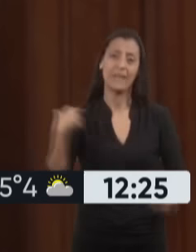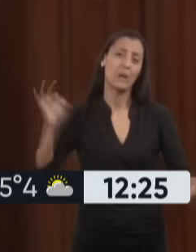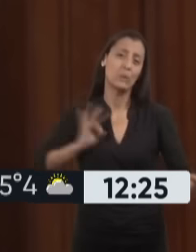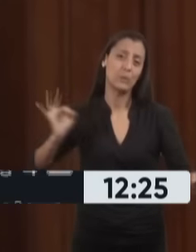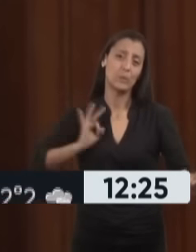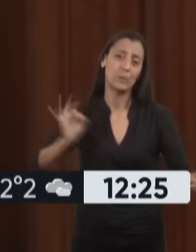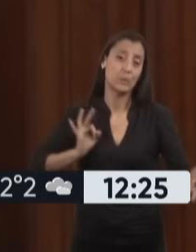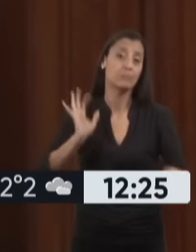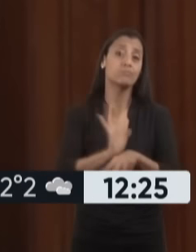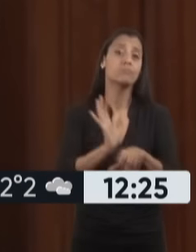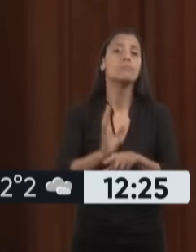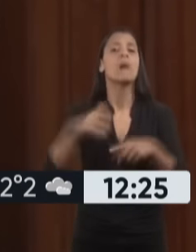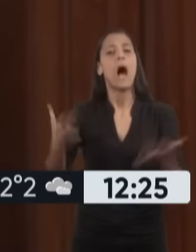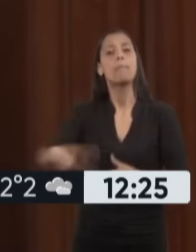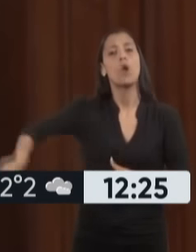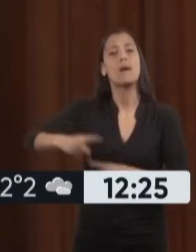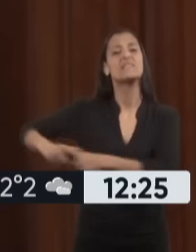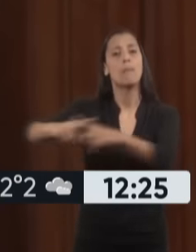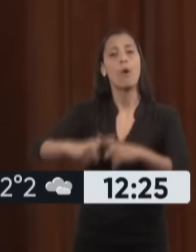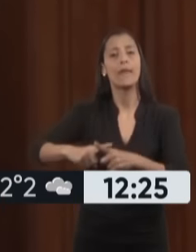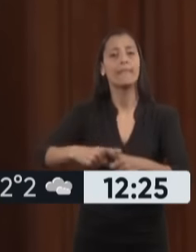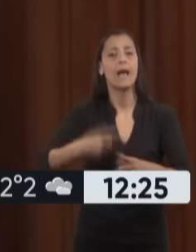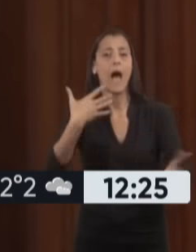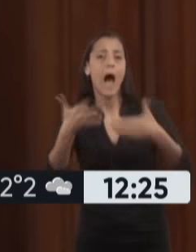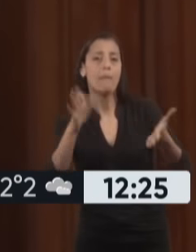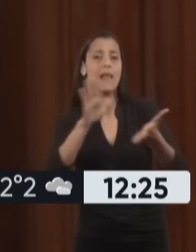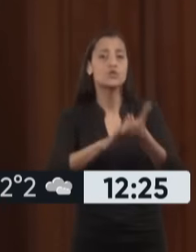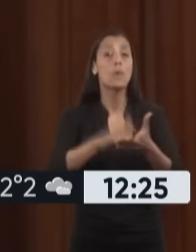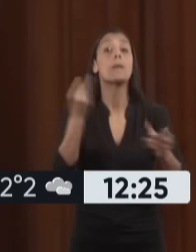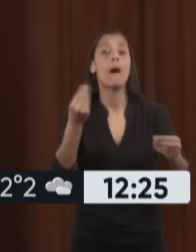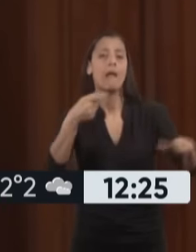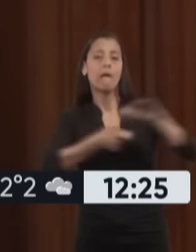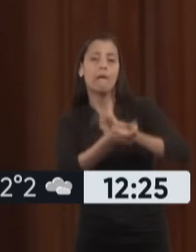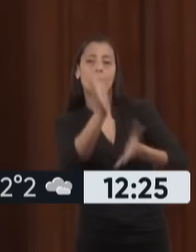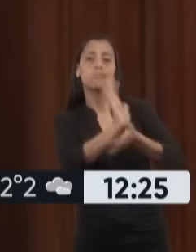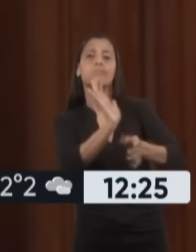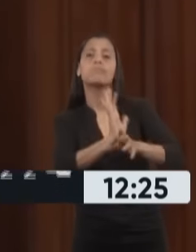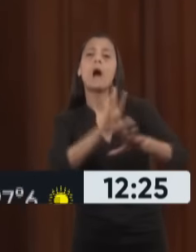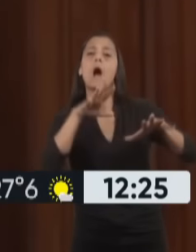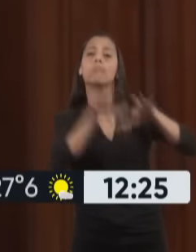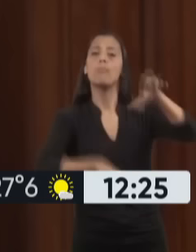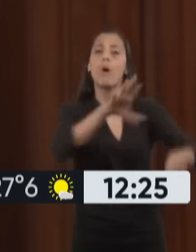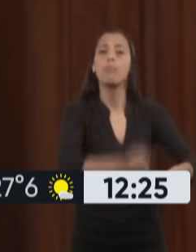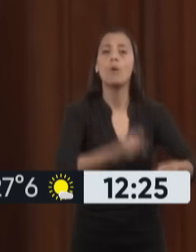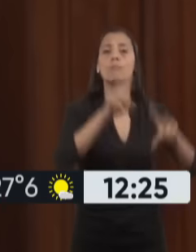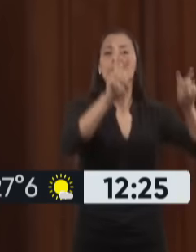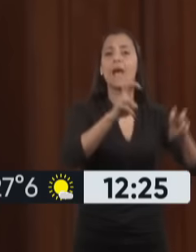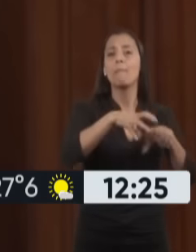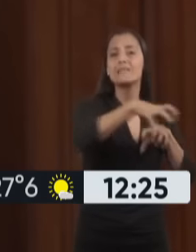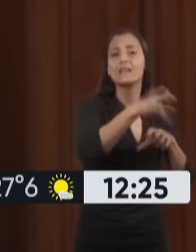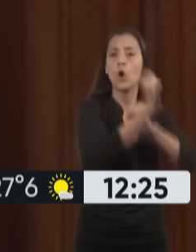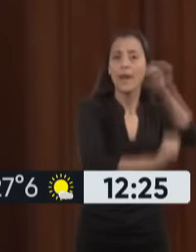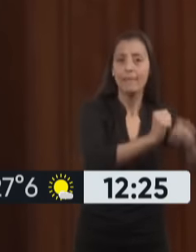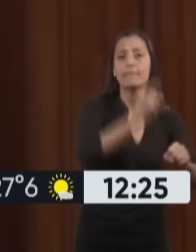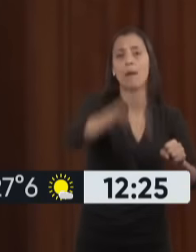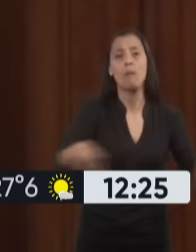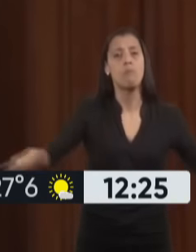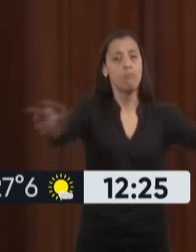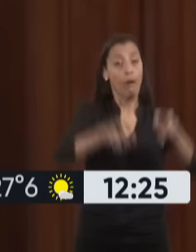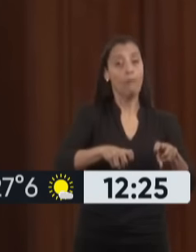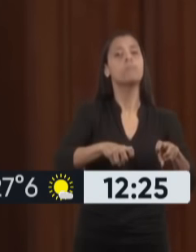fueron utilizados por la política para meter la mano hasta el codo en el sector industrial y enriquecerse a costa de todos los que